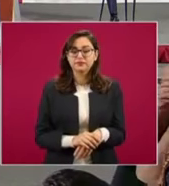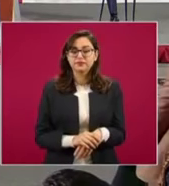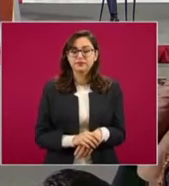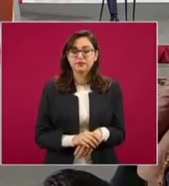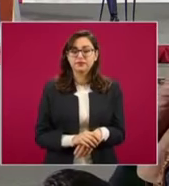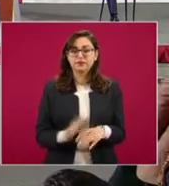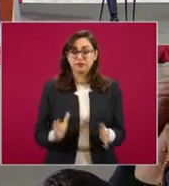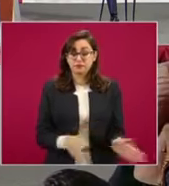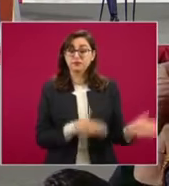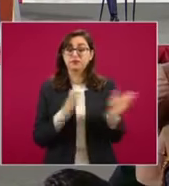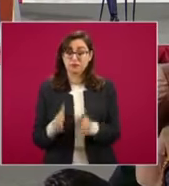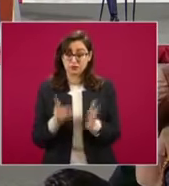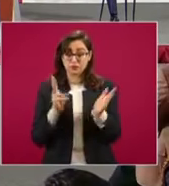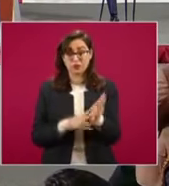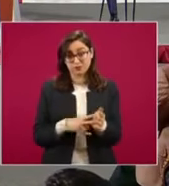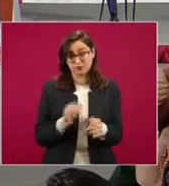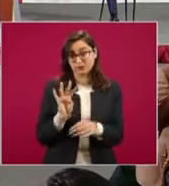ya en el